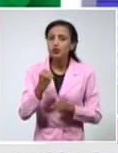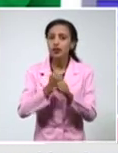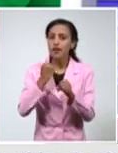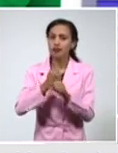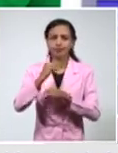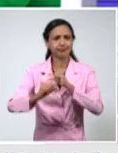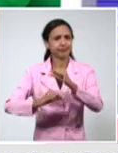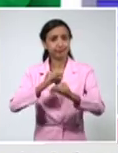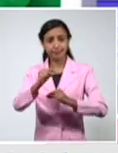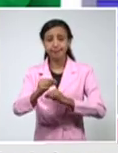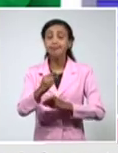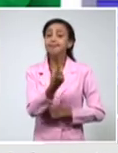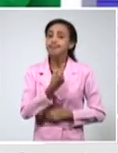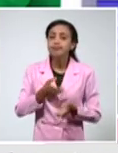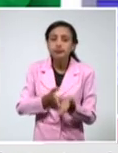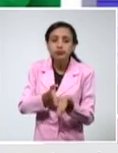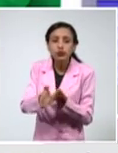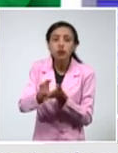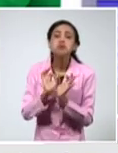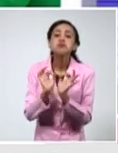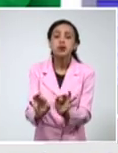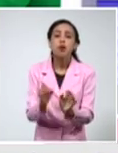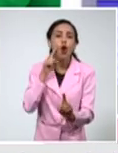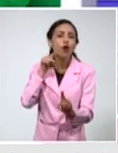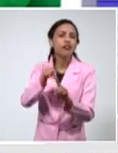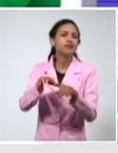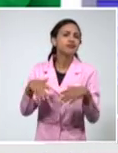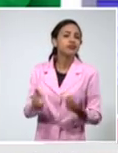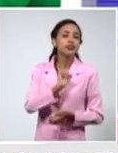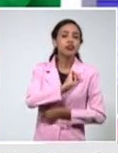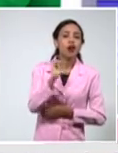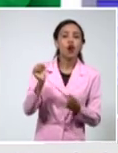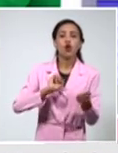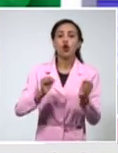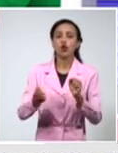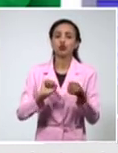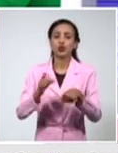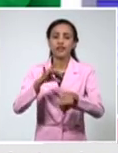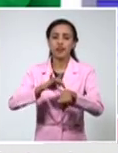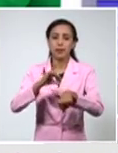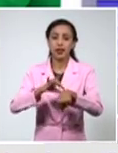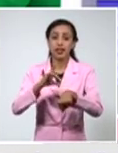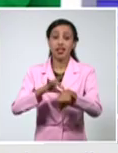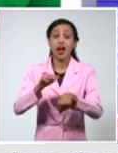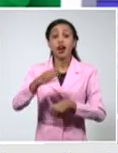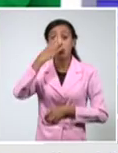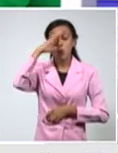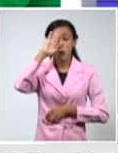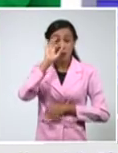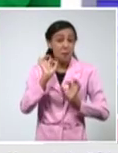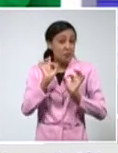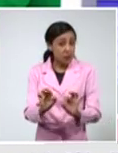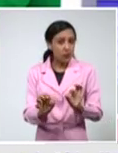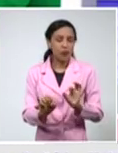vamos a seguir hasta lograr el control de la pandemia en Cuba, como lo logramos al inicio de la